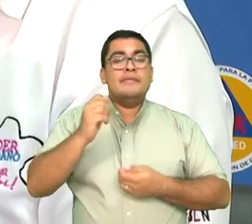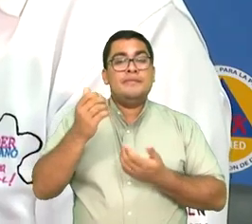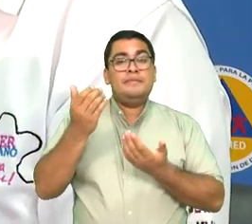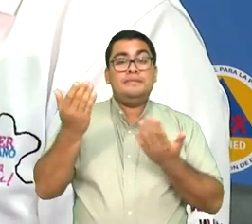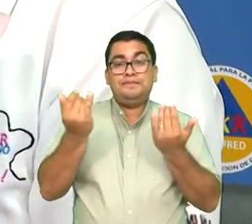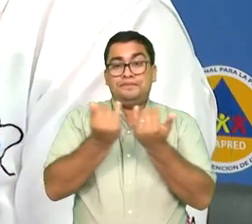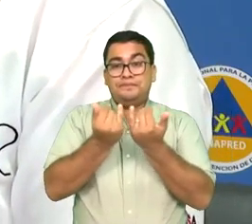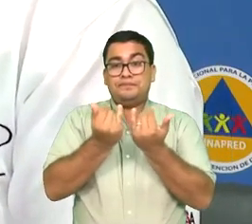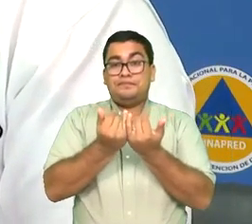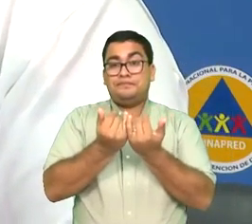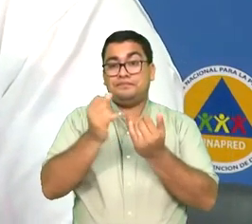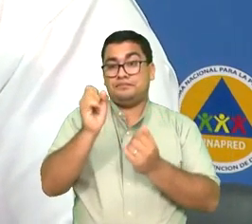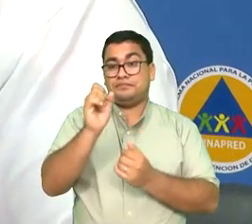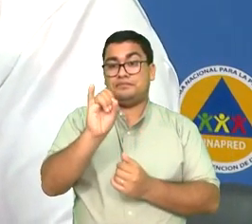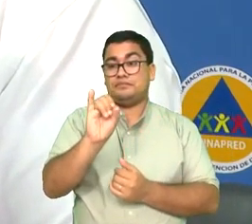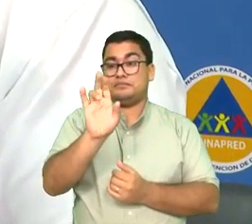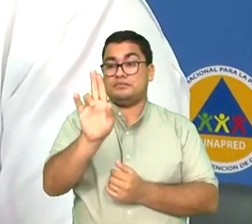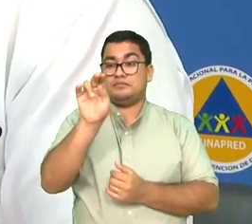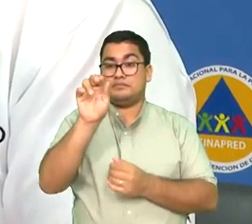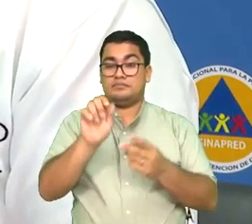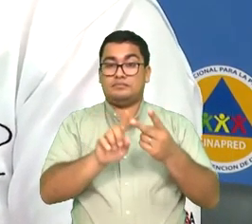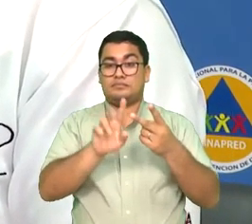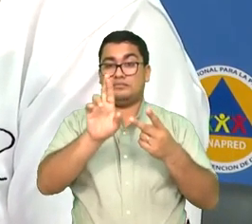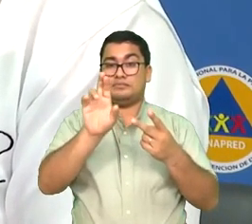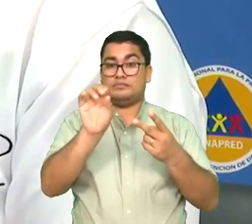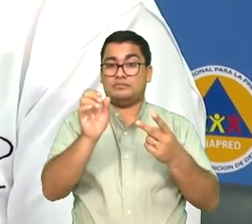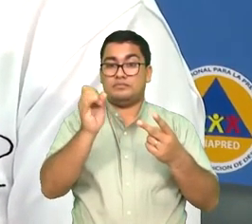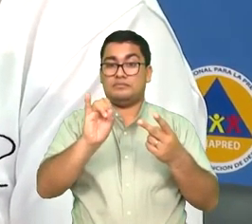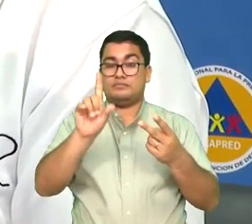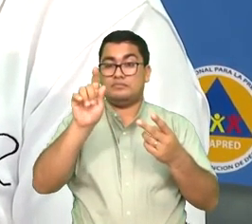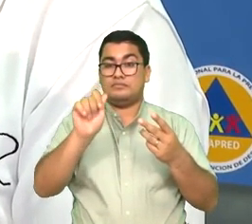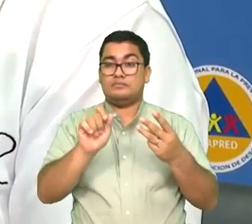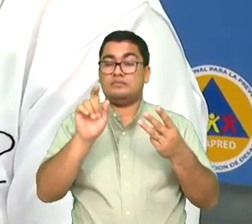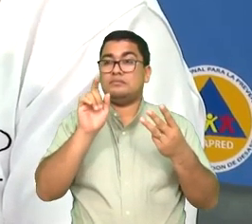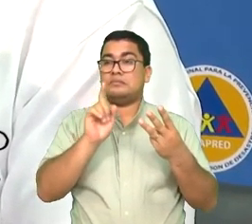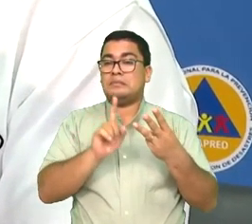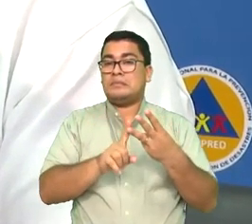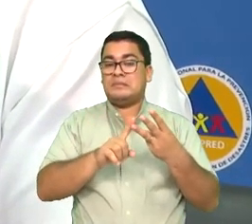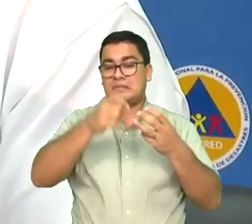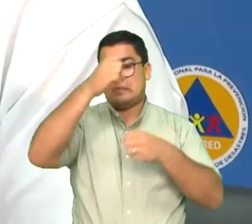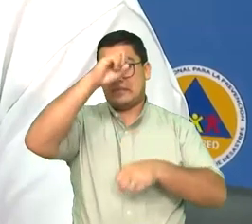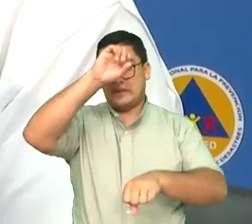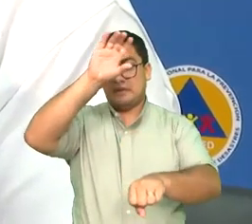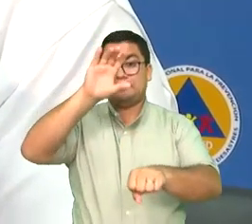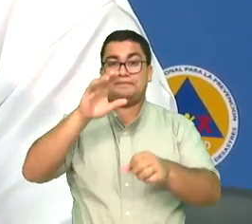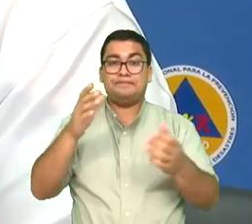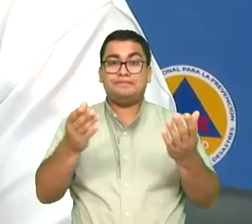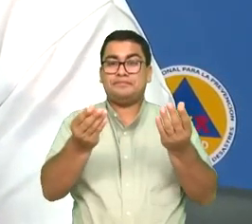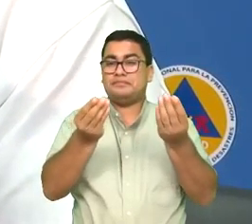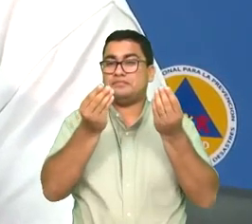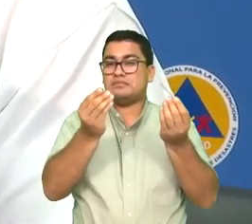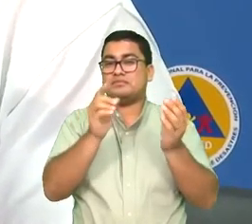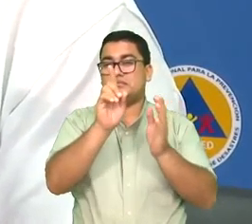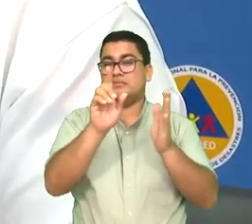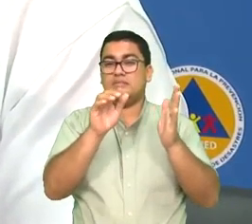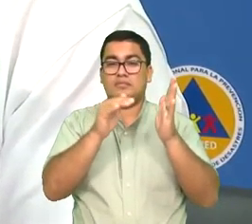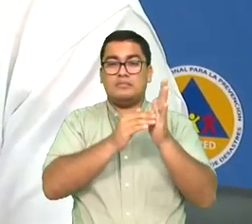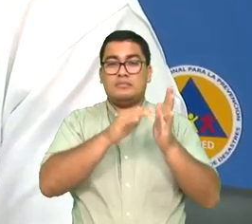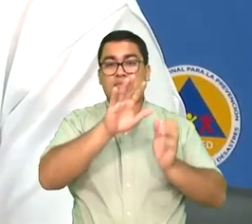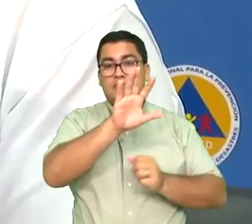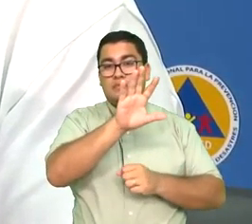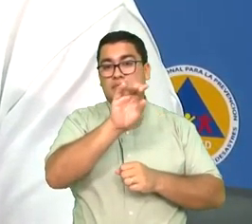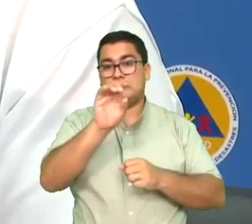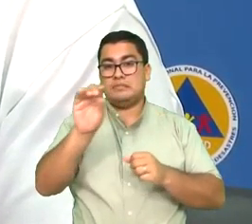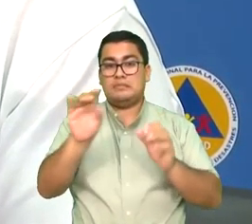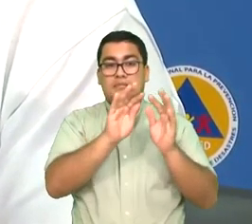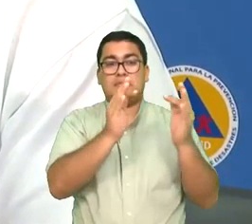Triángulo Minero, que ayer fue un esfuerzo enorme, yo quiero destacarlo, el esfuerzo enorme que hicieron por movilizar a más de 1.500 familias en la